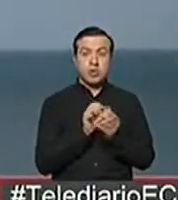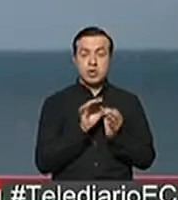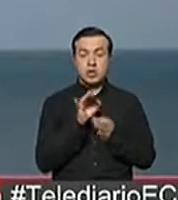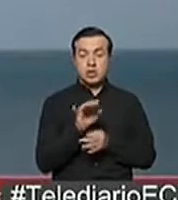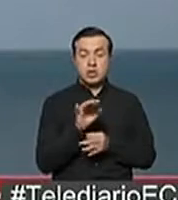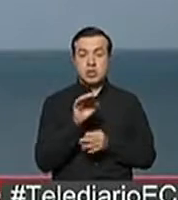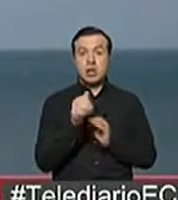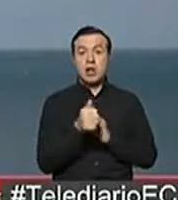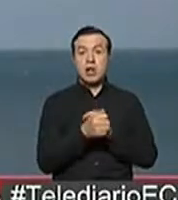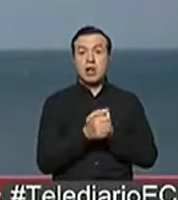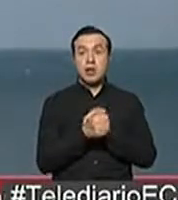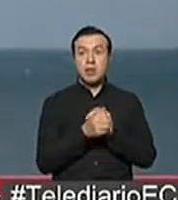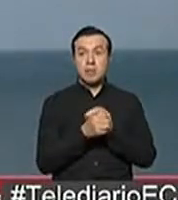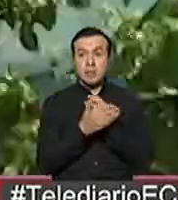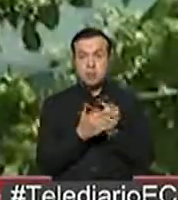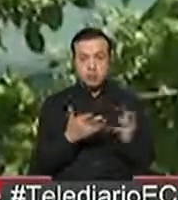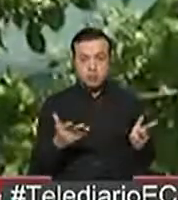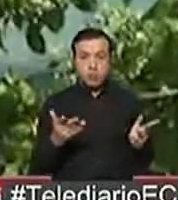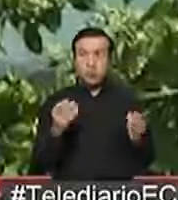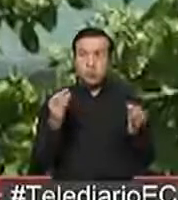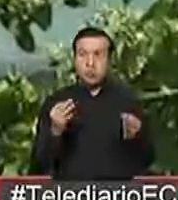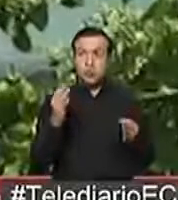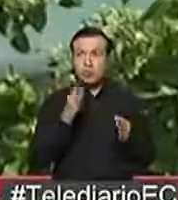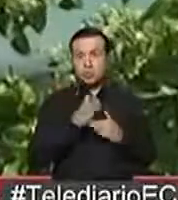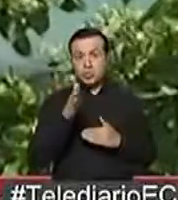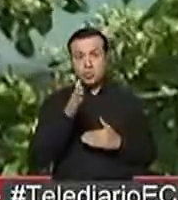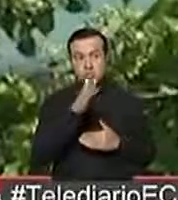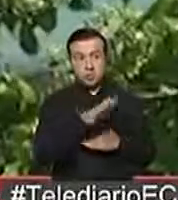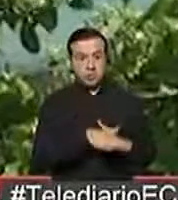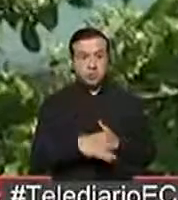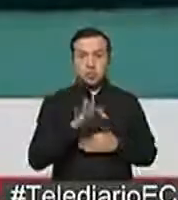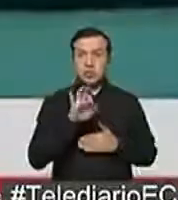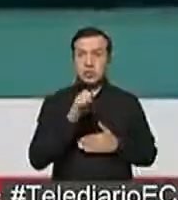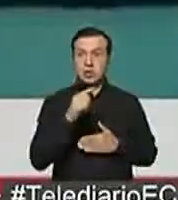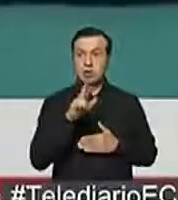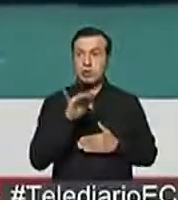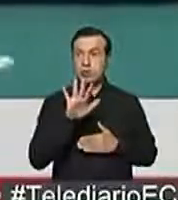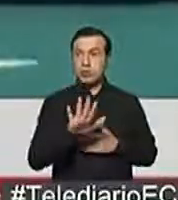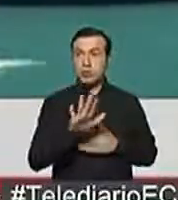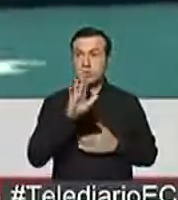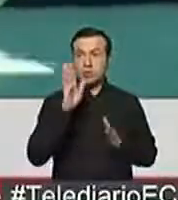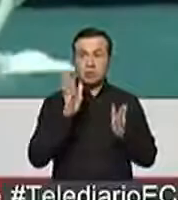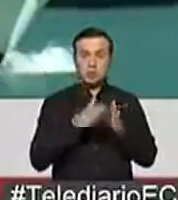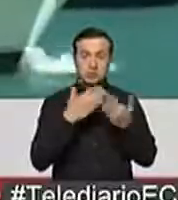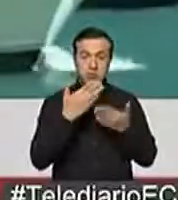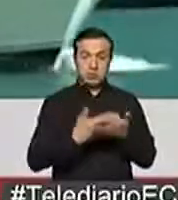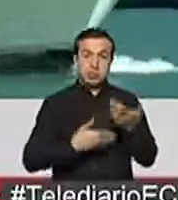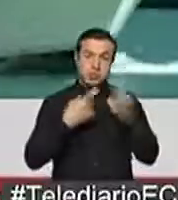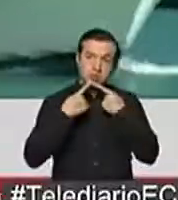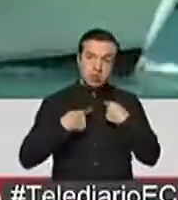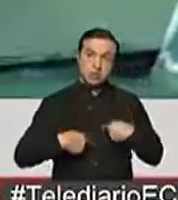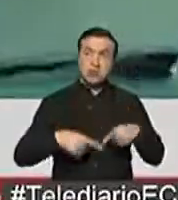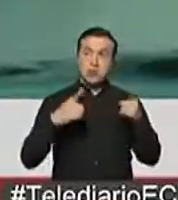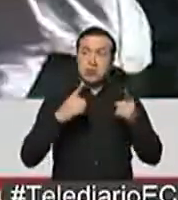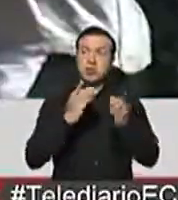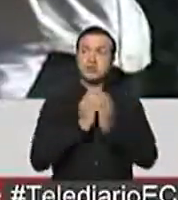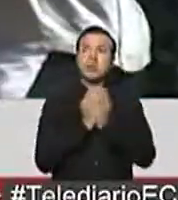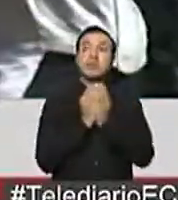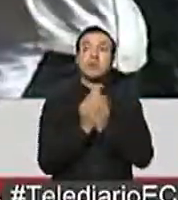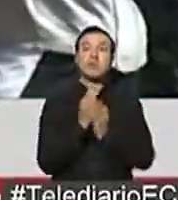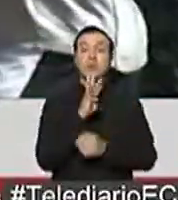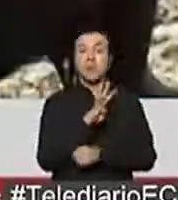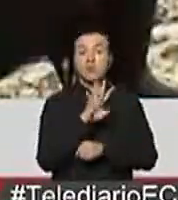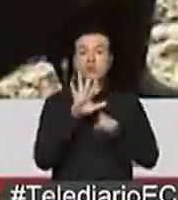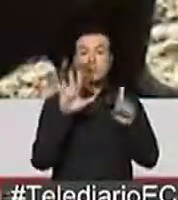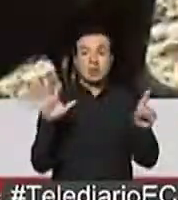provincia de Galápagos, mientras realizaba un recorrido. Diario El Telégrafo, en su edición digital, aseveró que en la nave se encontraban